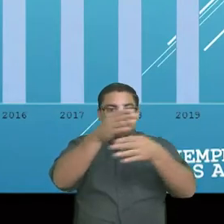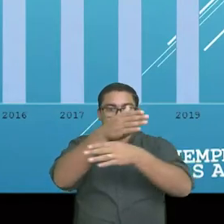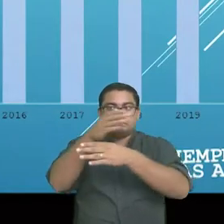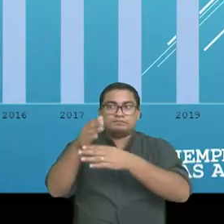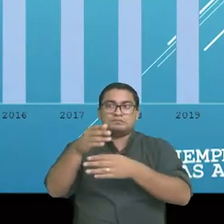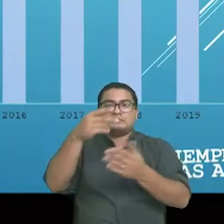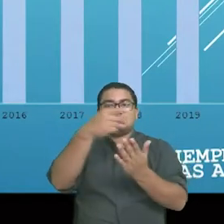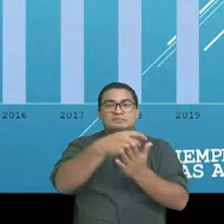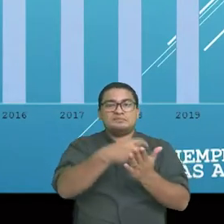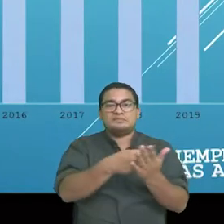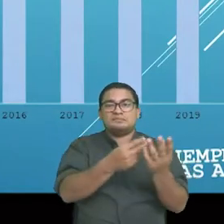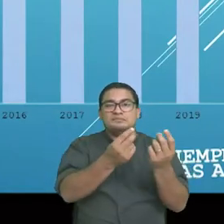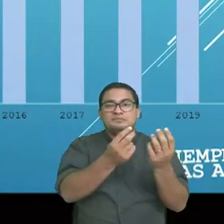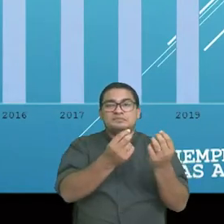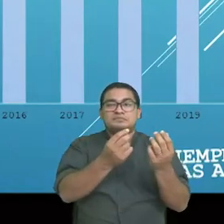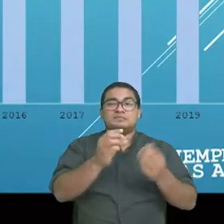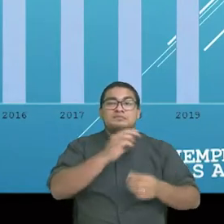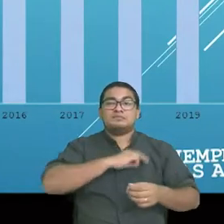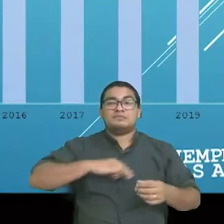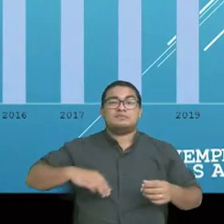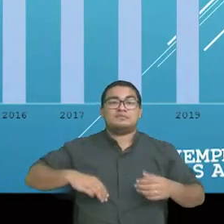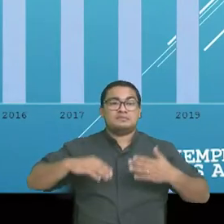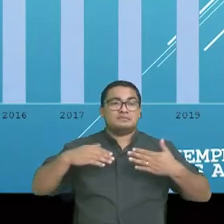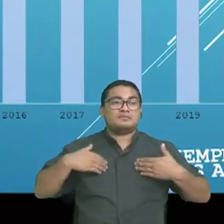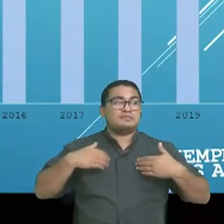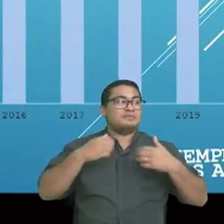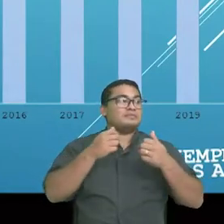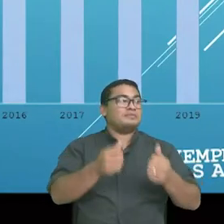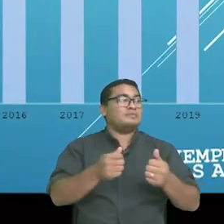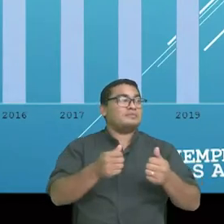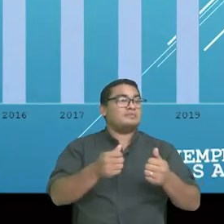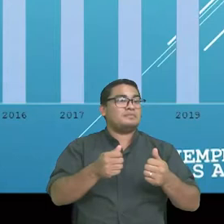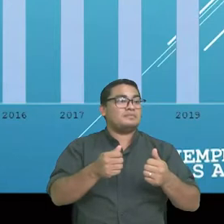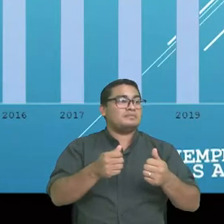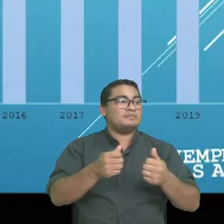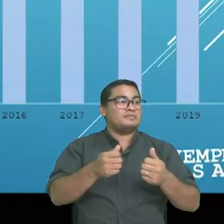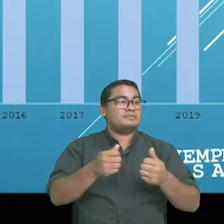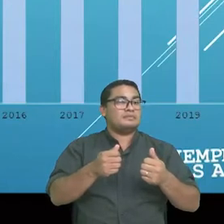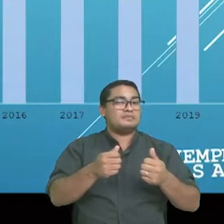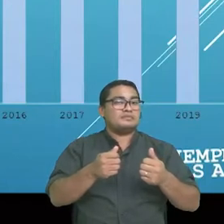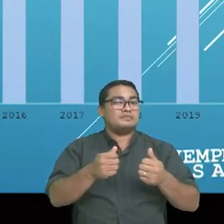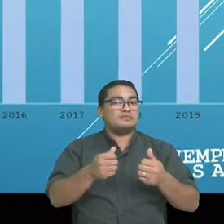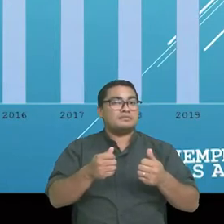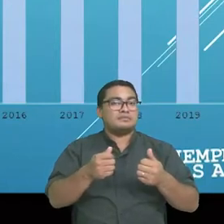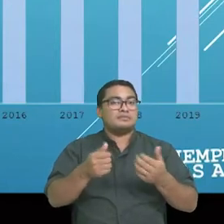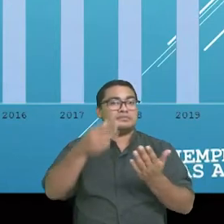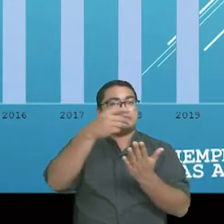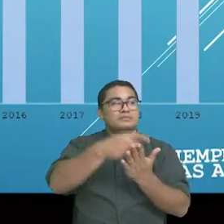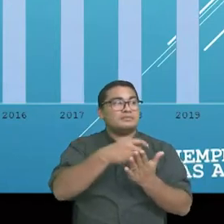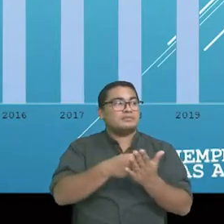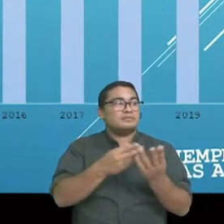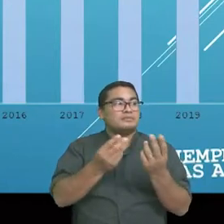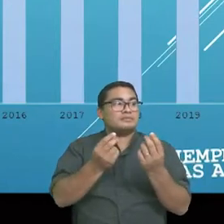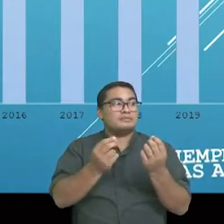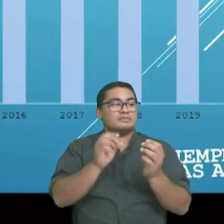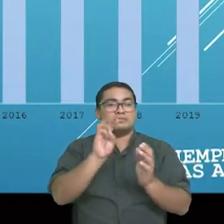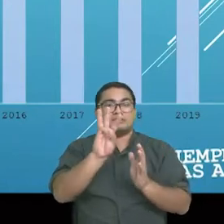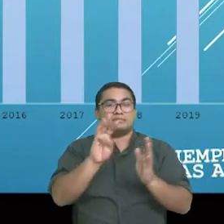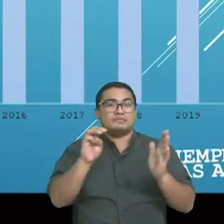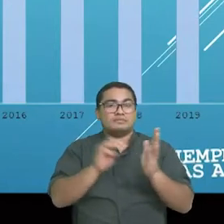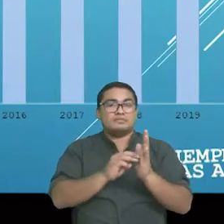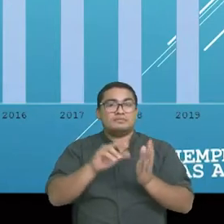qué presupuesto tomábamos nosotros el MINSA, el Ministerio de Salud? Nosotros tomamos el MINSA con un presupuesto de